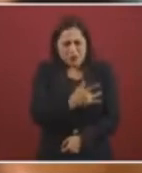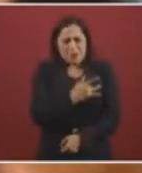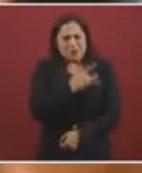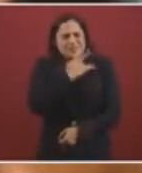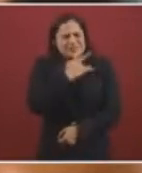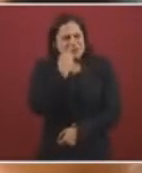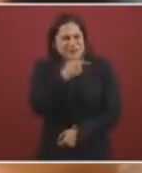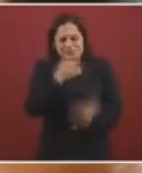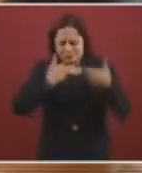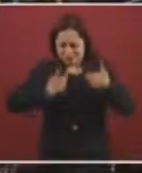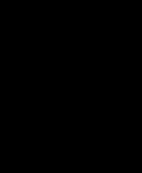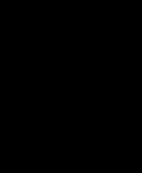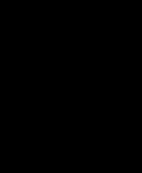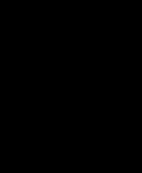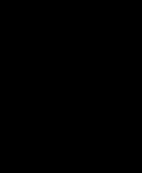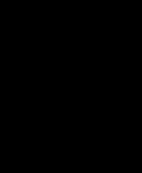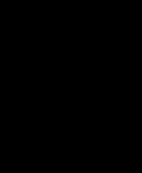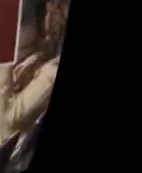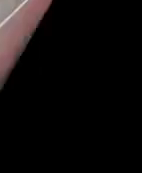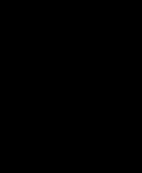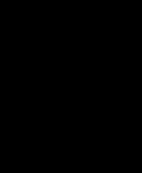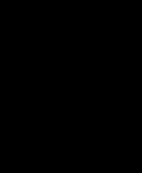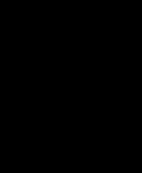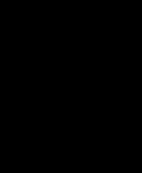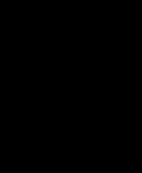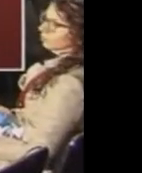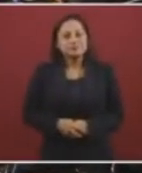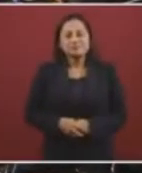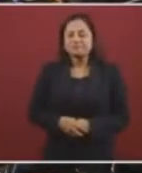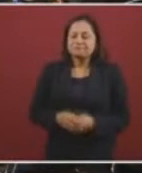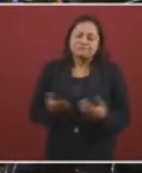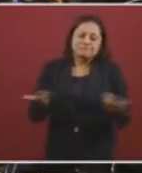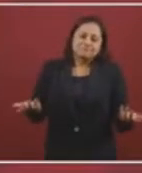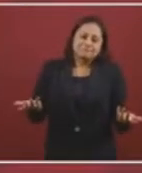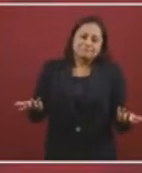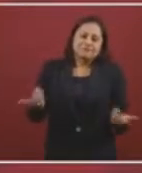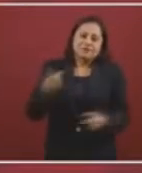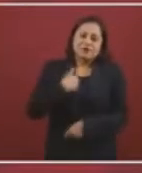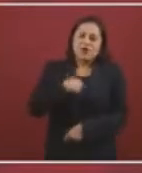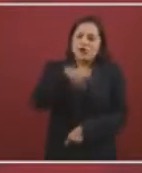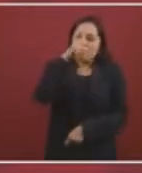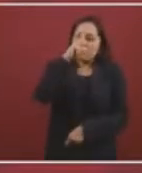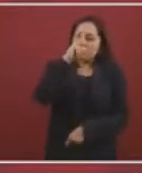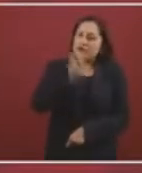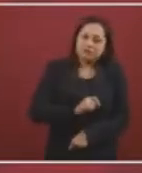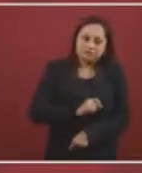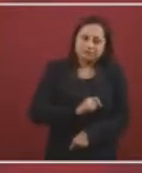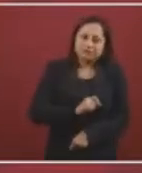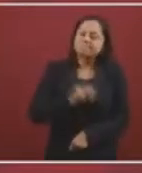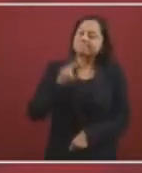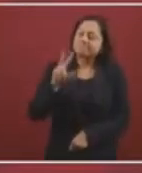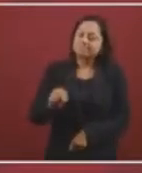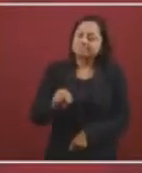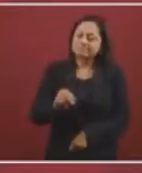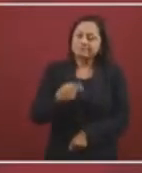señor presidente muchas gracias pues a no fallar miguel lo que me dijo